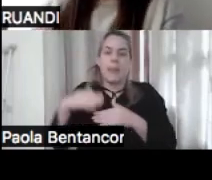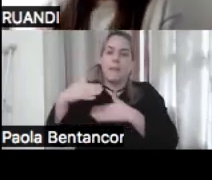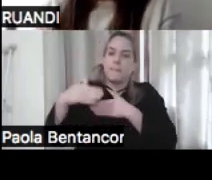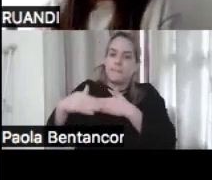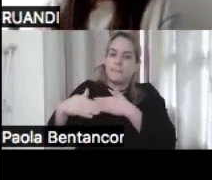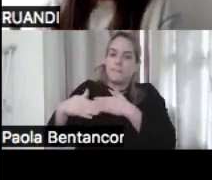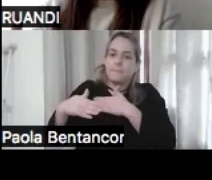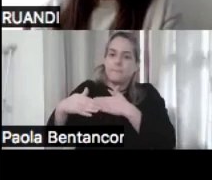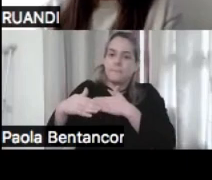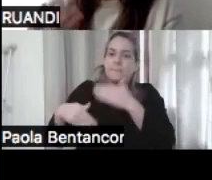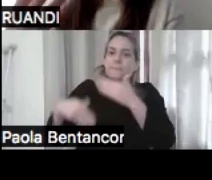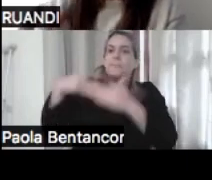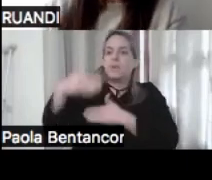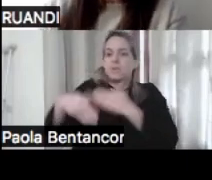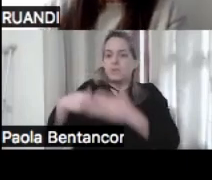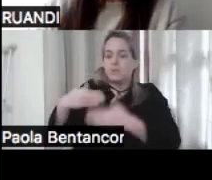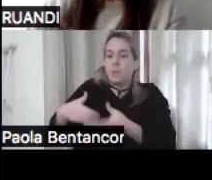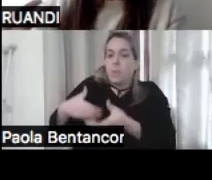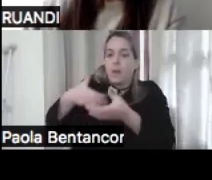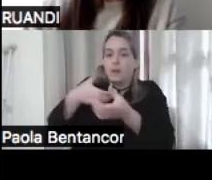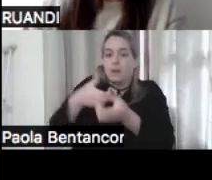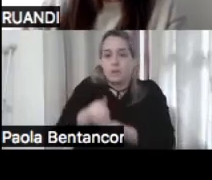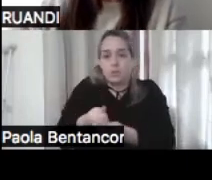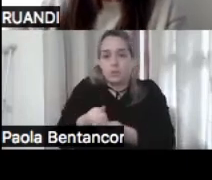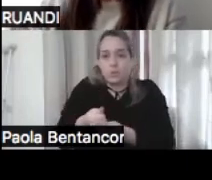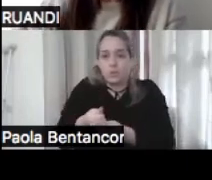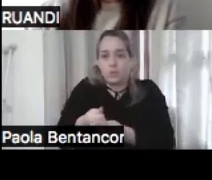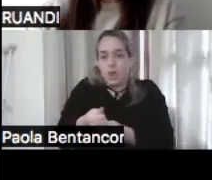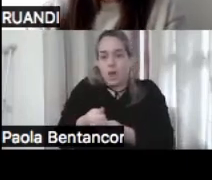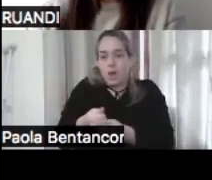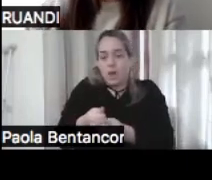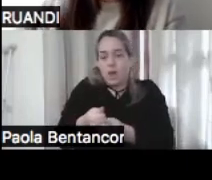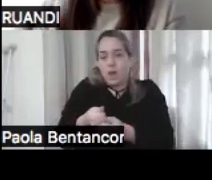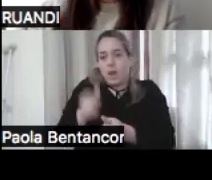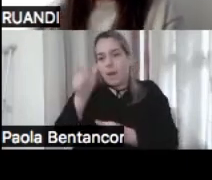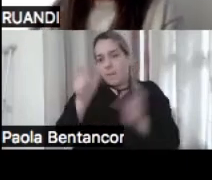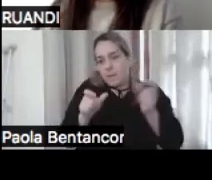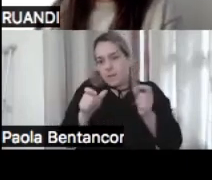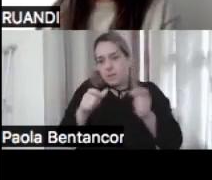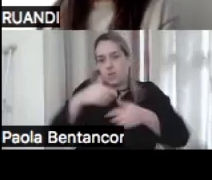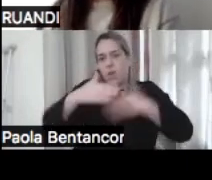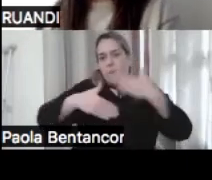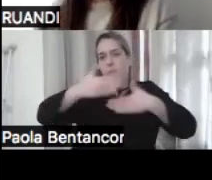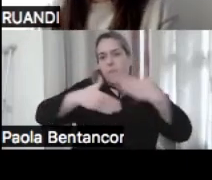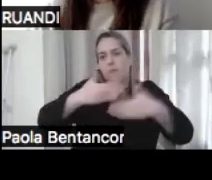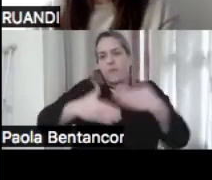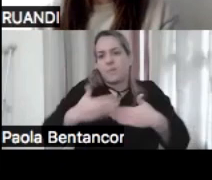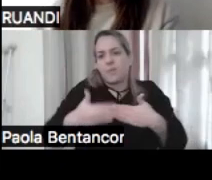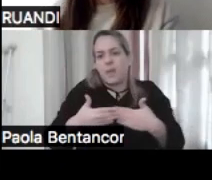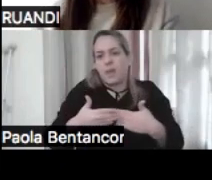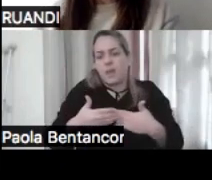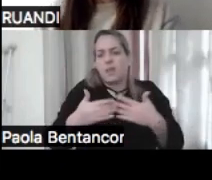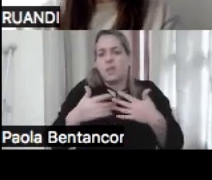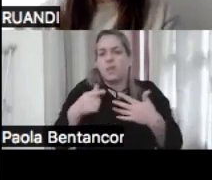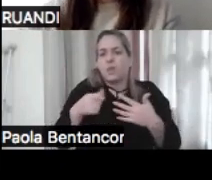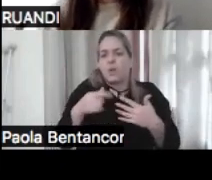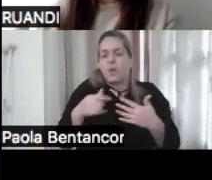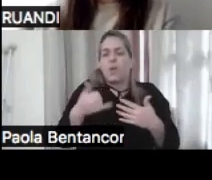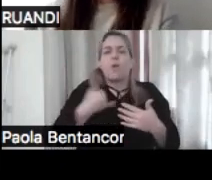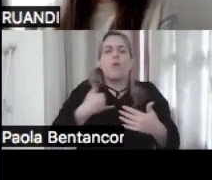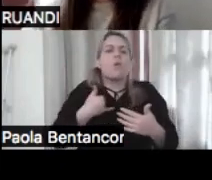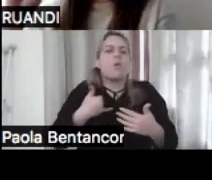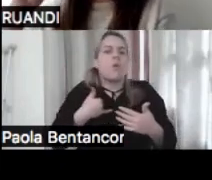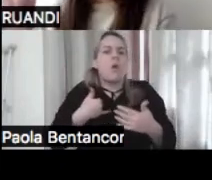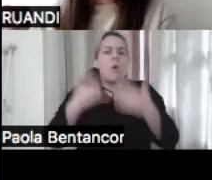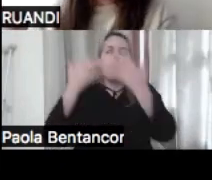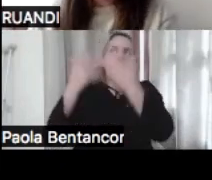apoyos físicos a medida para la persona. ¿Cómo es un poco el proceso de realizar esas cosas? Me imagino que no debe ser fácil